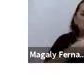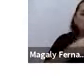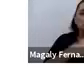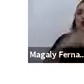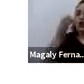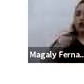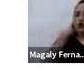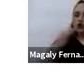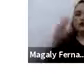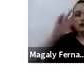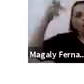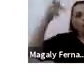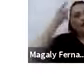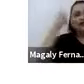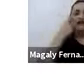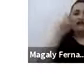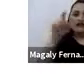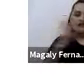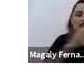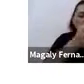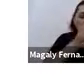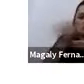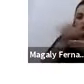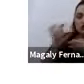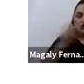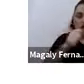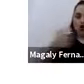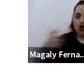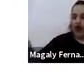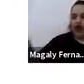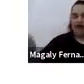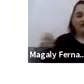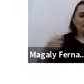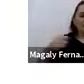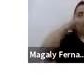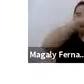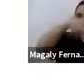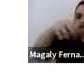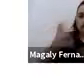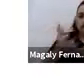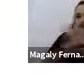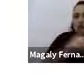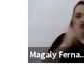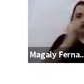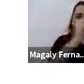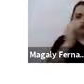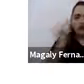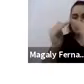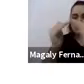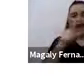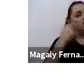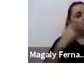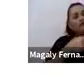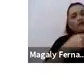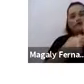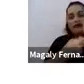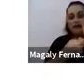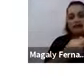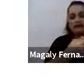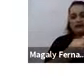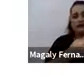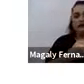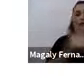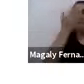políticas fiscales, en cuanto a distribución geográfica de los recursos, poblacional. Debe ser un referente para